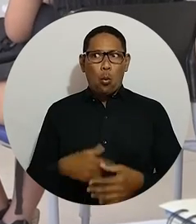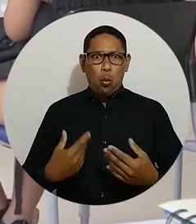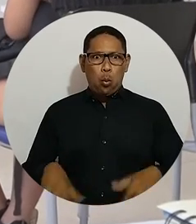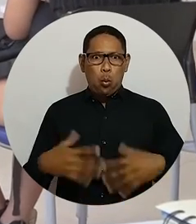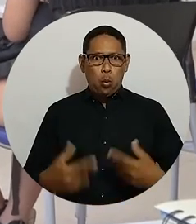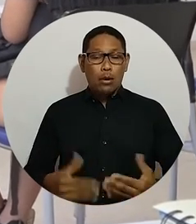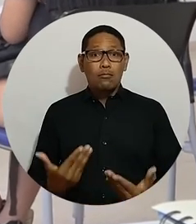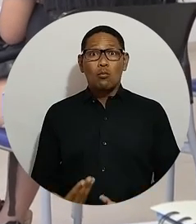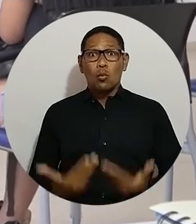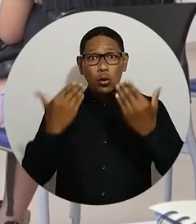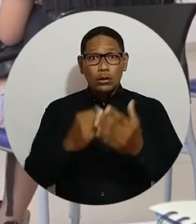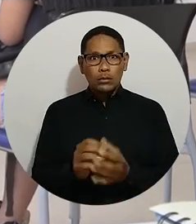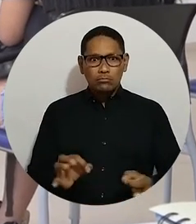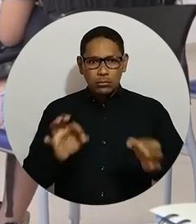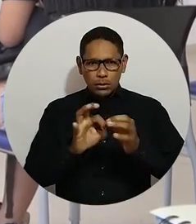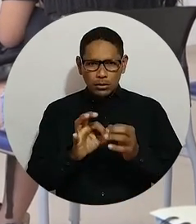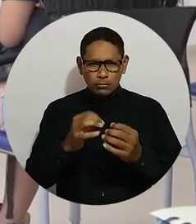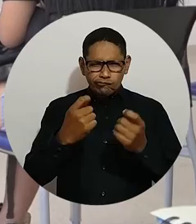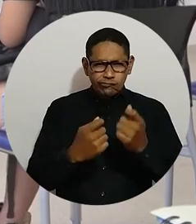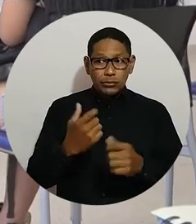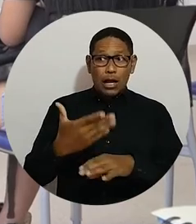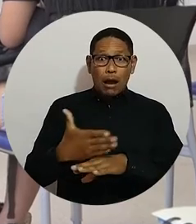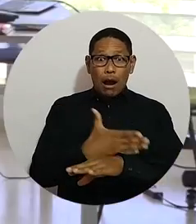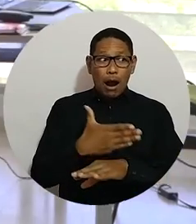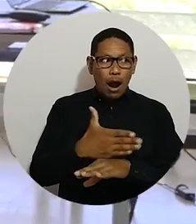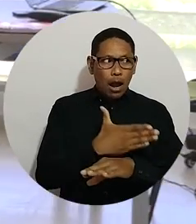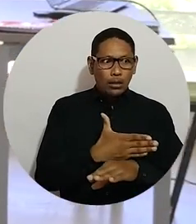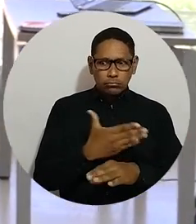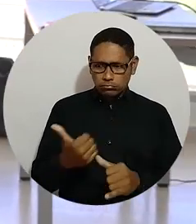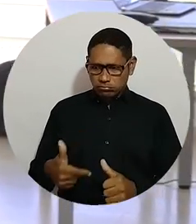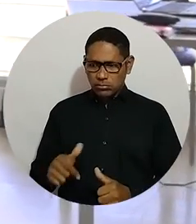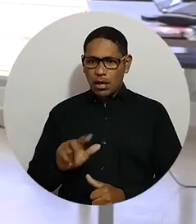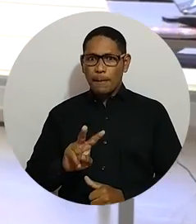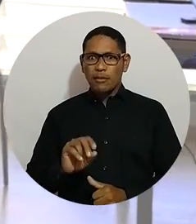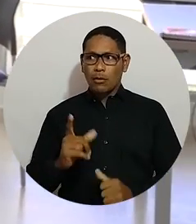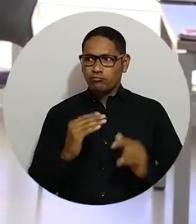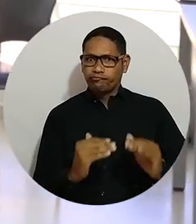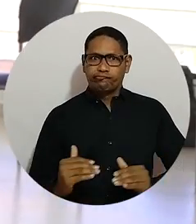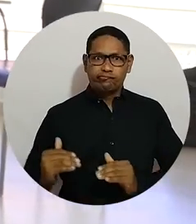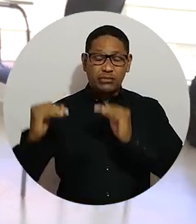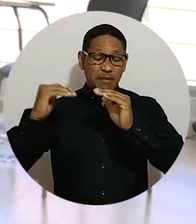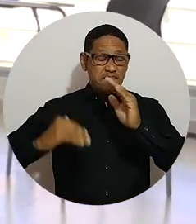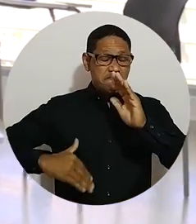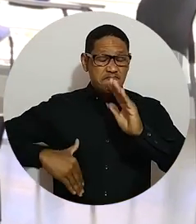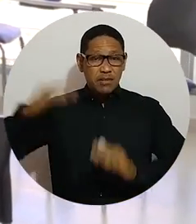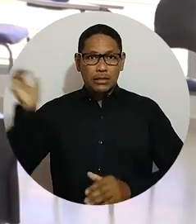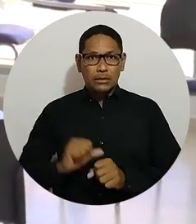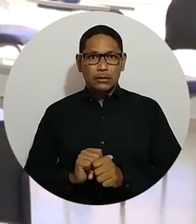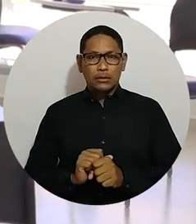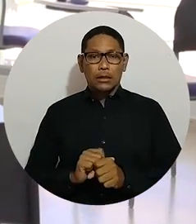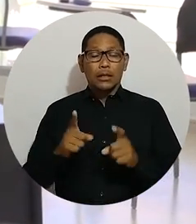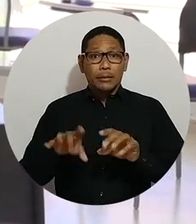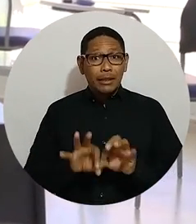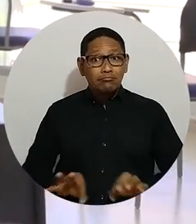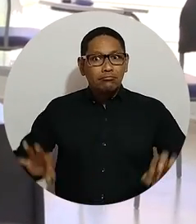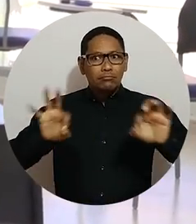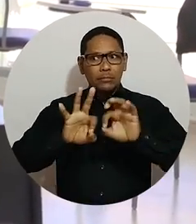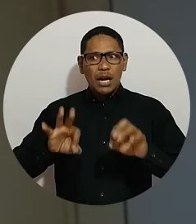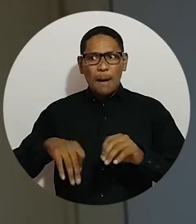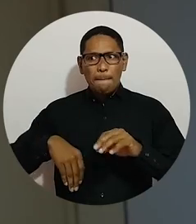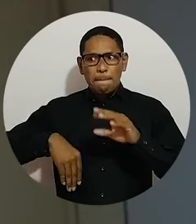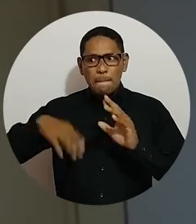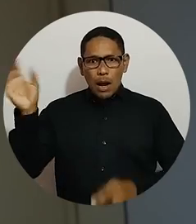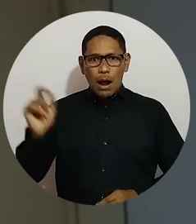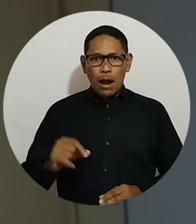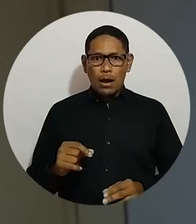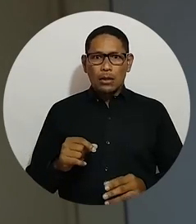representa unos gastos superiores a los que hemos venido trabajando en los años anteriores, pero representa también un